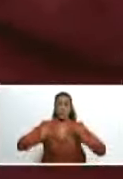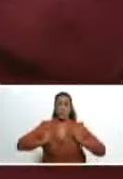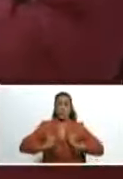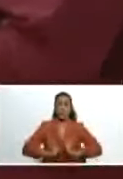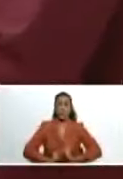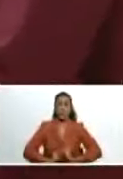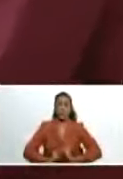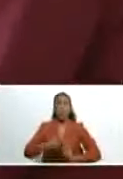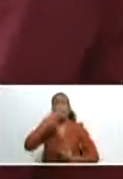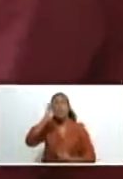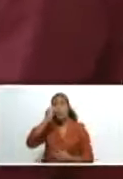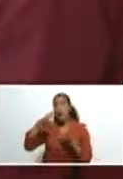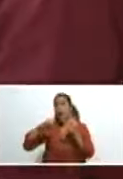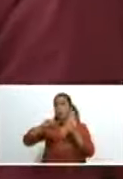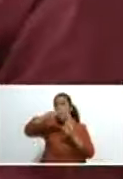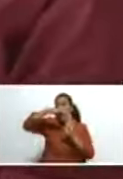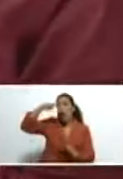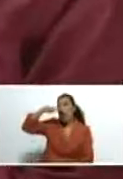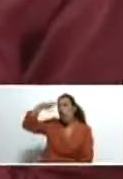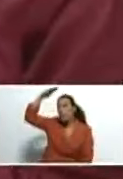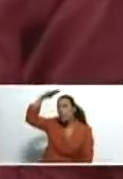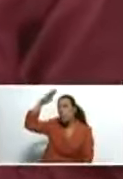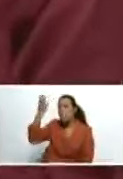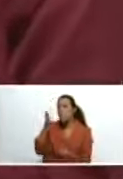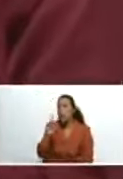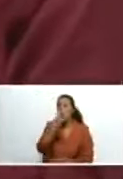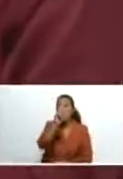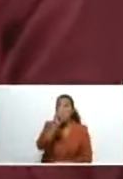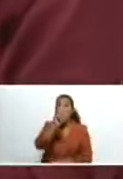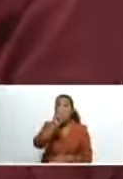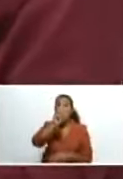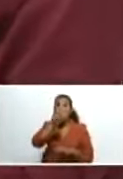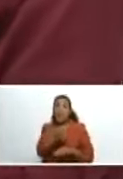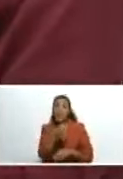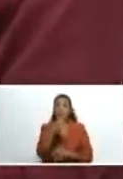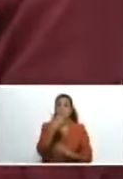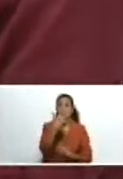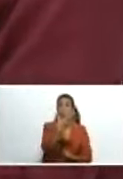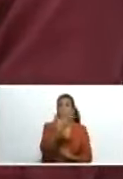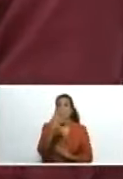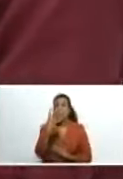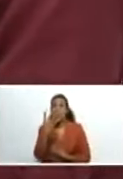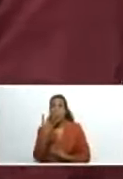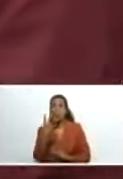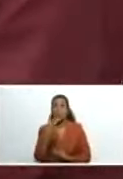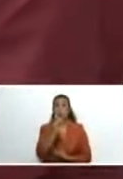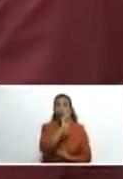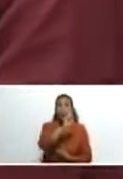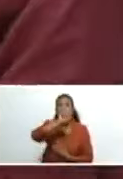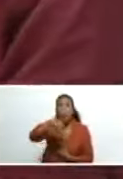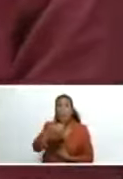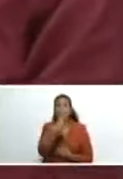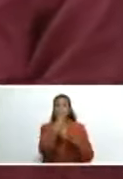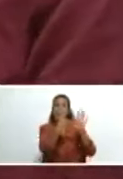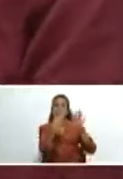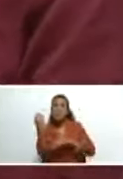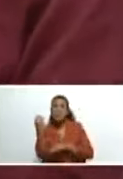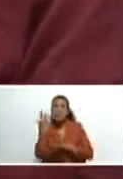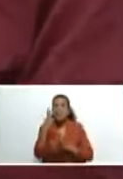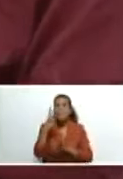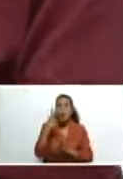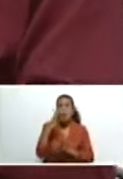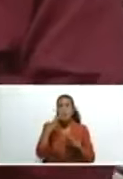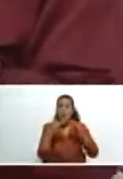¿Cuánto medía el Libertador Simón Bolívar? Se calcula entre 1,59 m y 1,63 m. 1,60 m, más o menos.